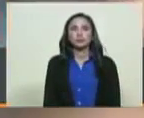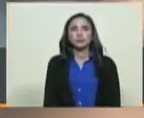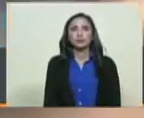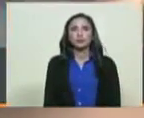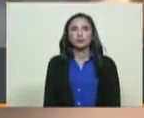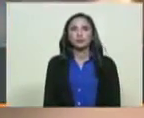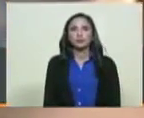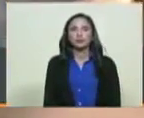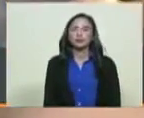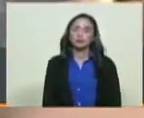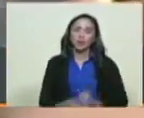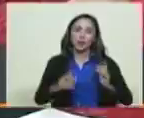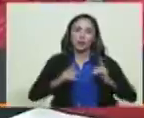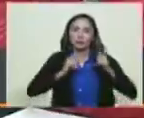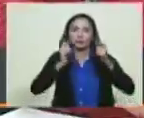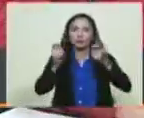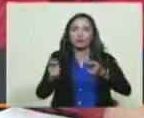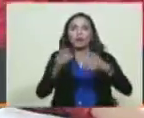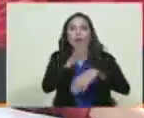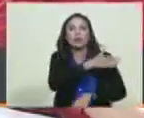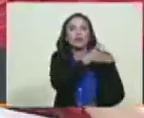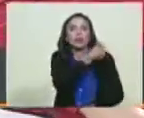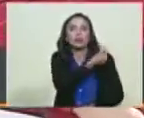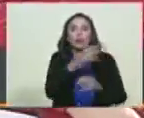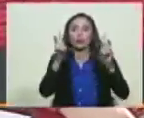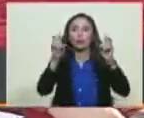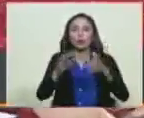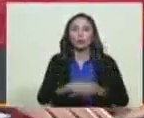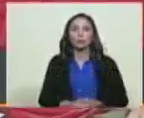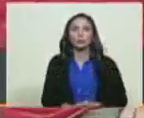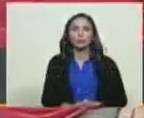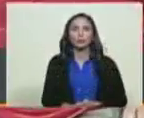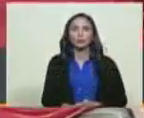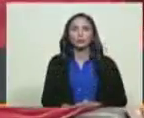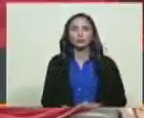por el presidente o sea por mí